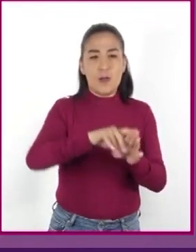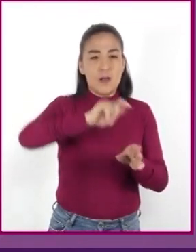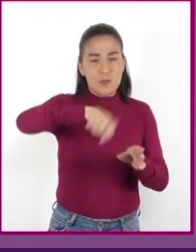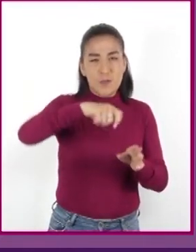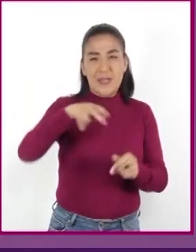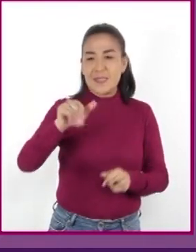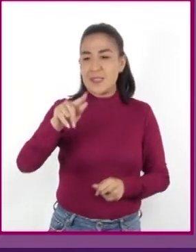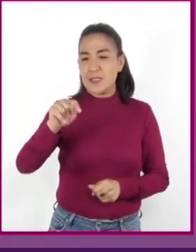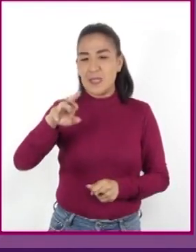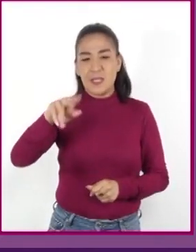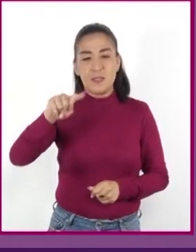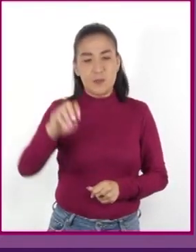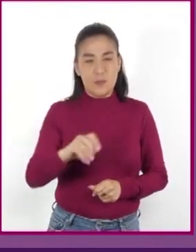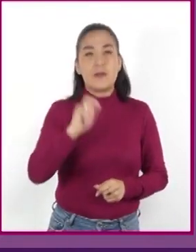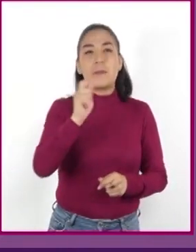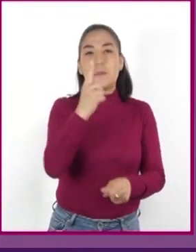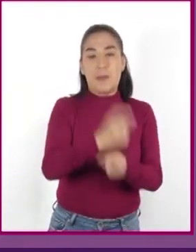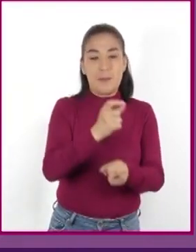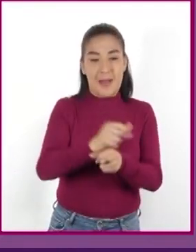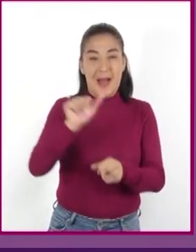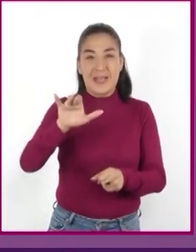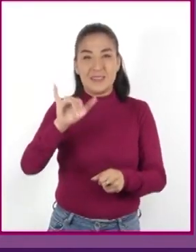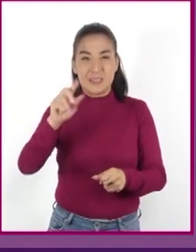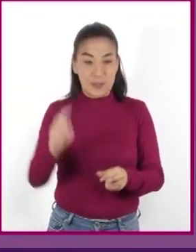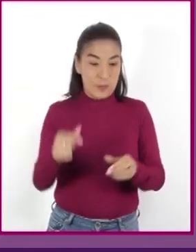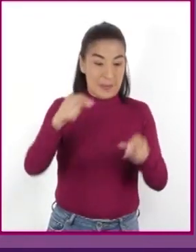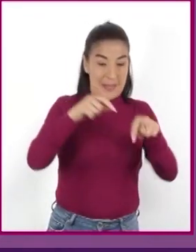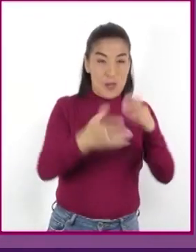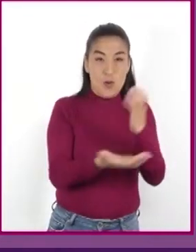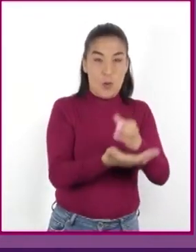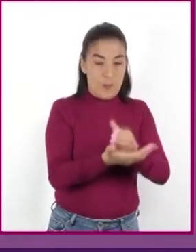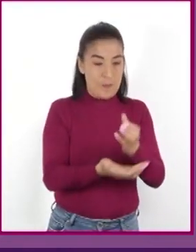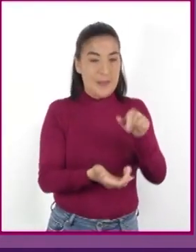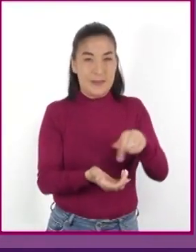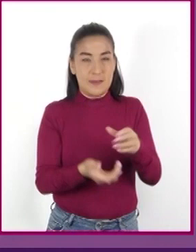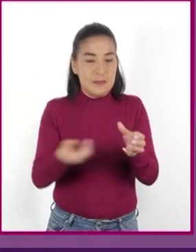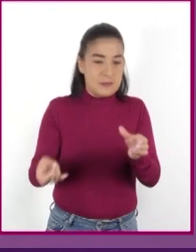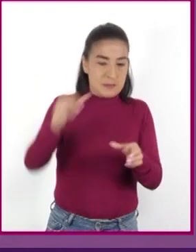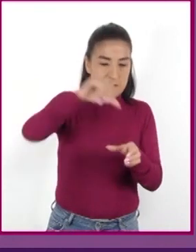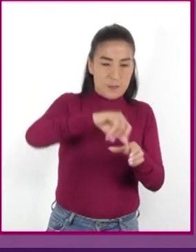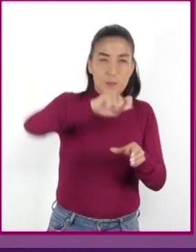cobre, se vierte el ácido nítrico sobre el cobre.